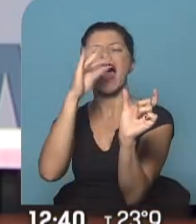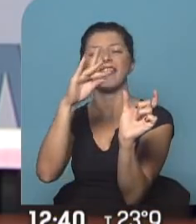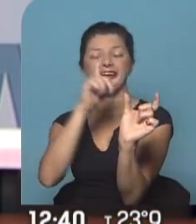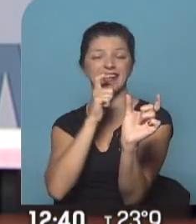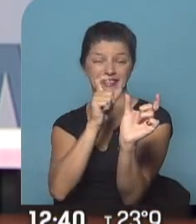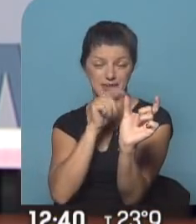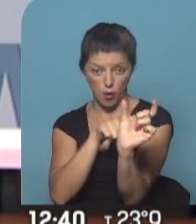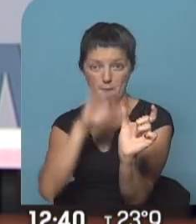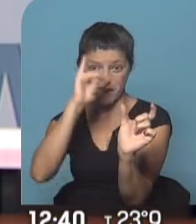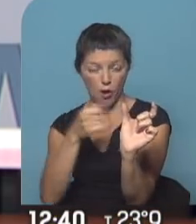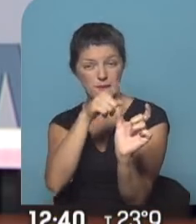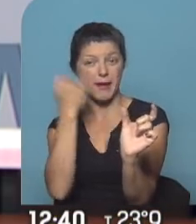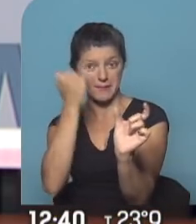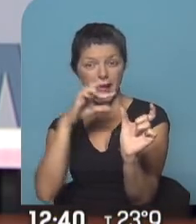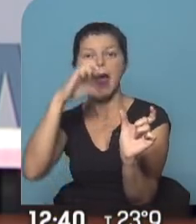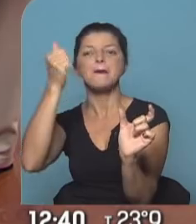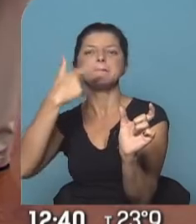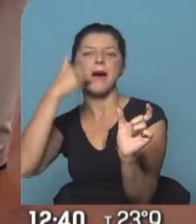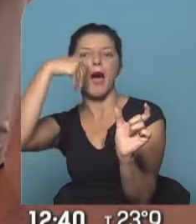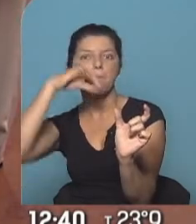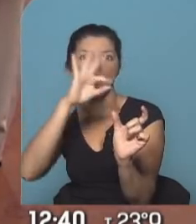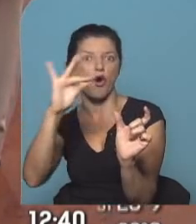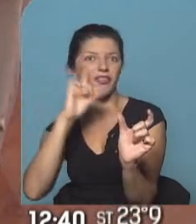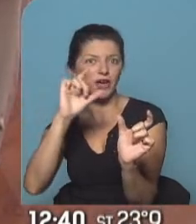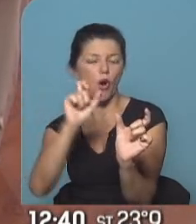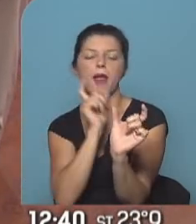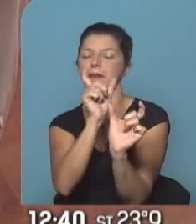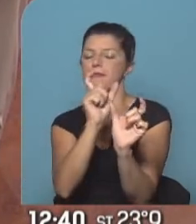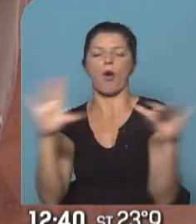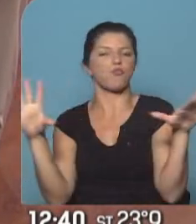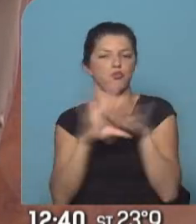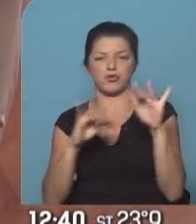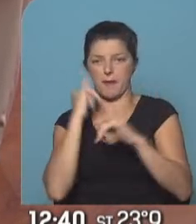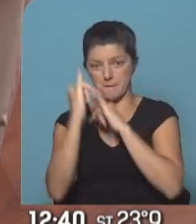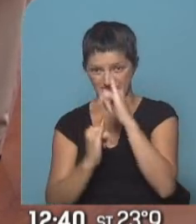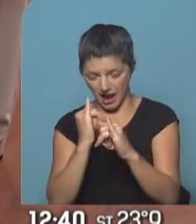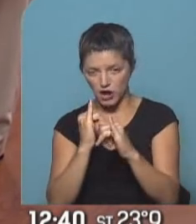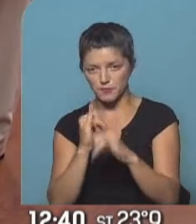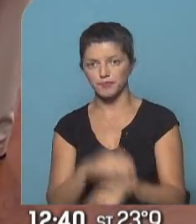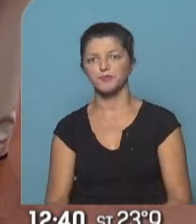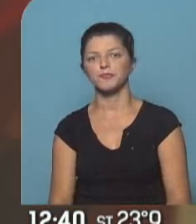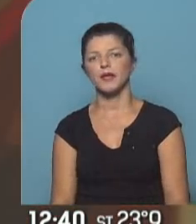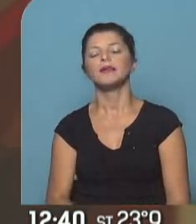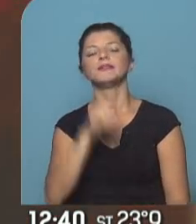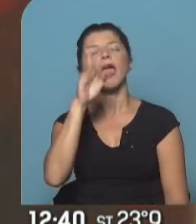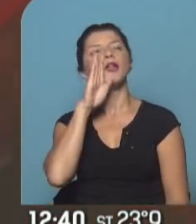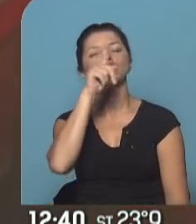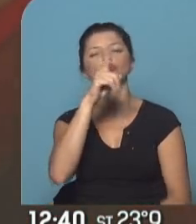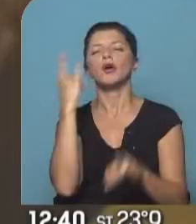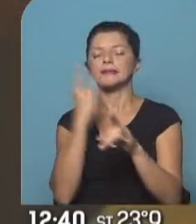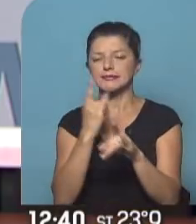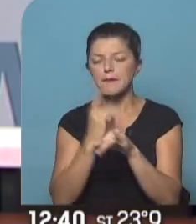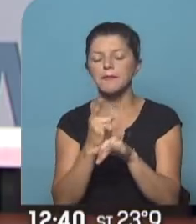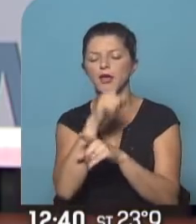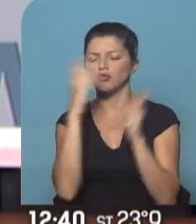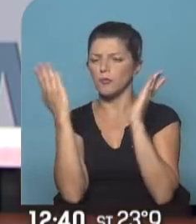la forma del proceso de toma de decisiones en la Casa Blanca. Es algo, por otra parte, se estudia mucho en Estados Unidos, que es proceso de toma de decisiones. O sea, como el presidente, frente a